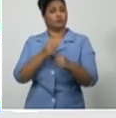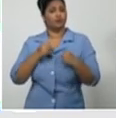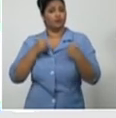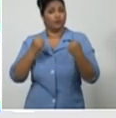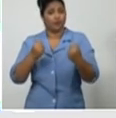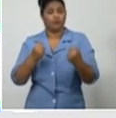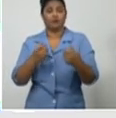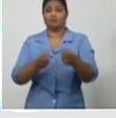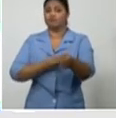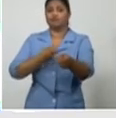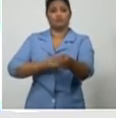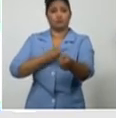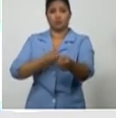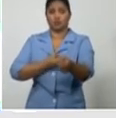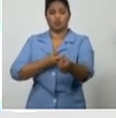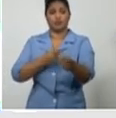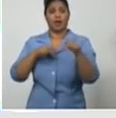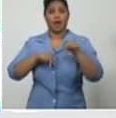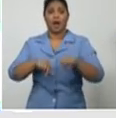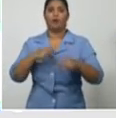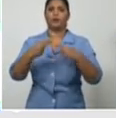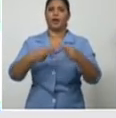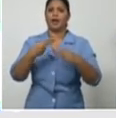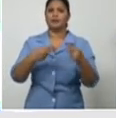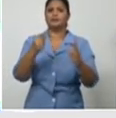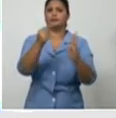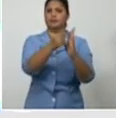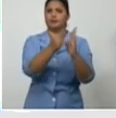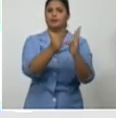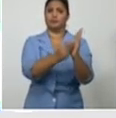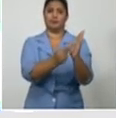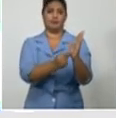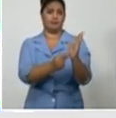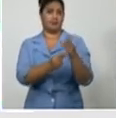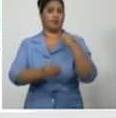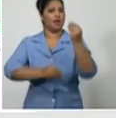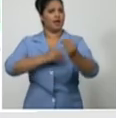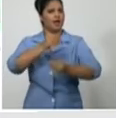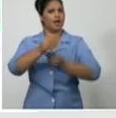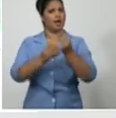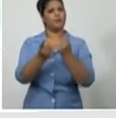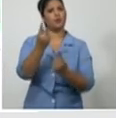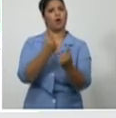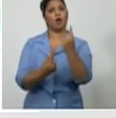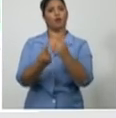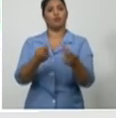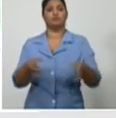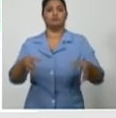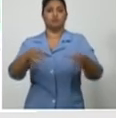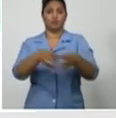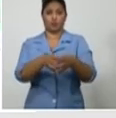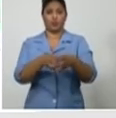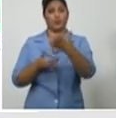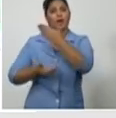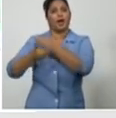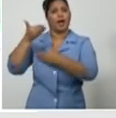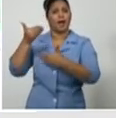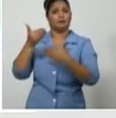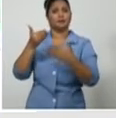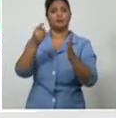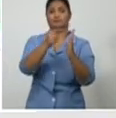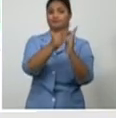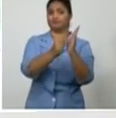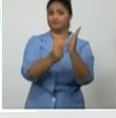hicieron un grupo de cambios que permitan más acciones de las que ya estaban previstas.